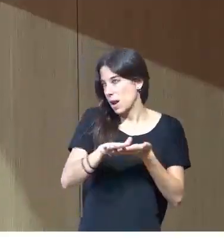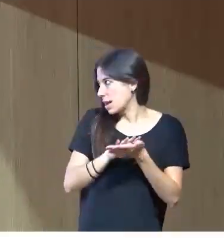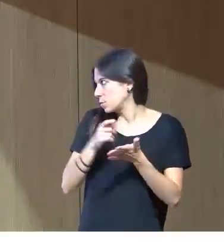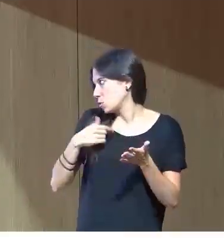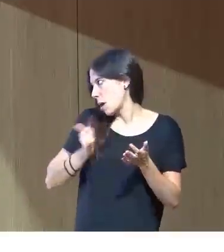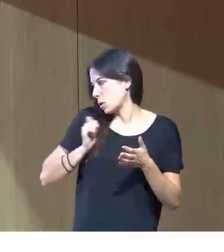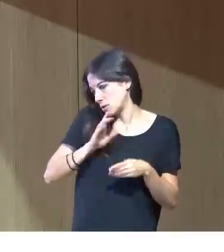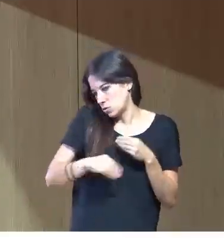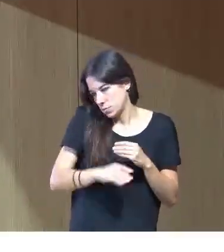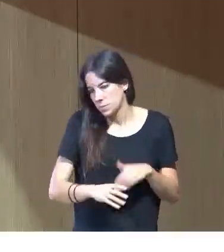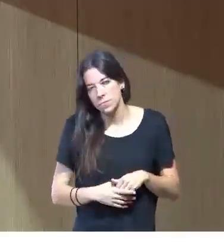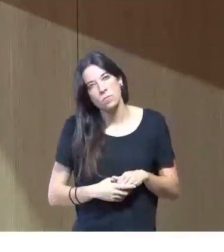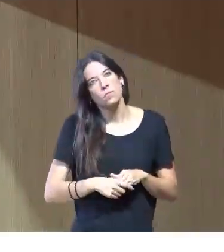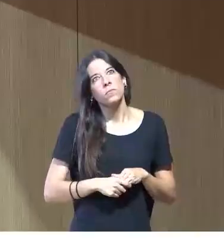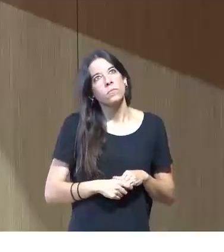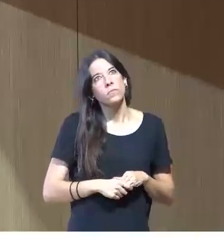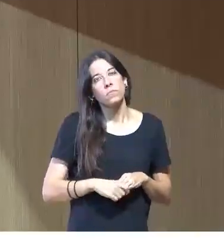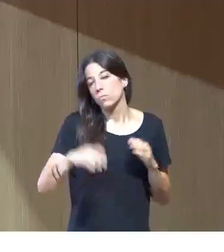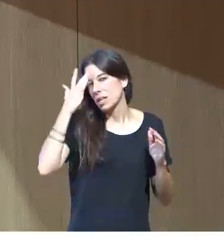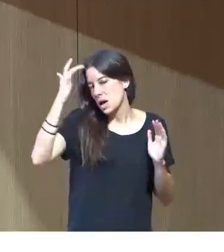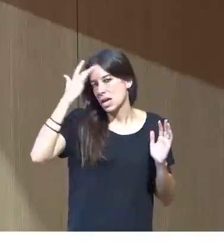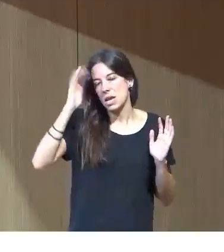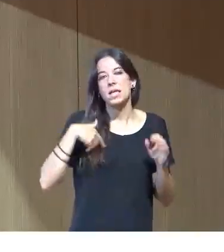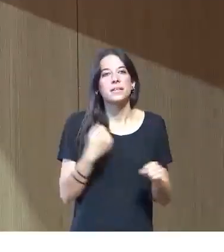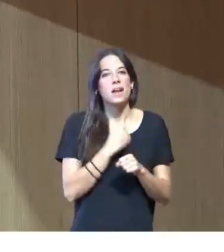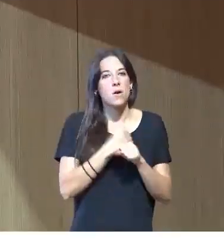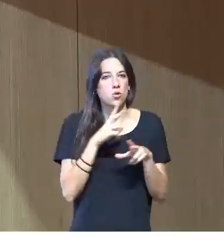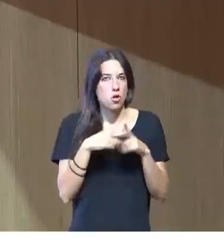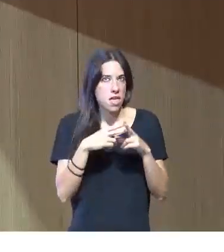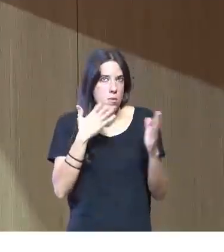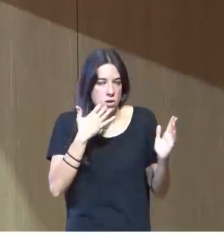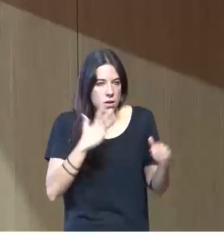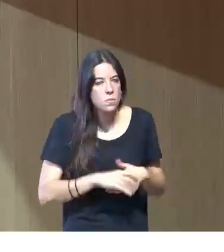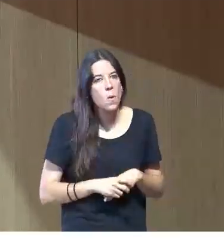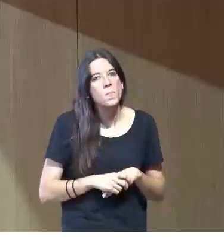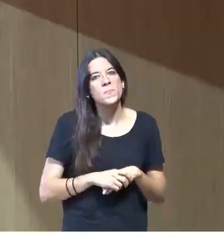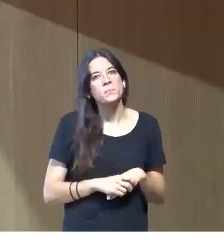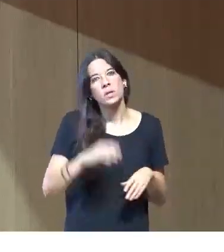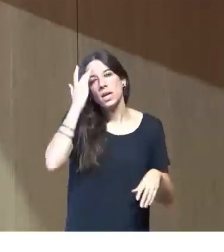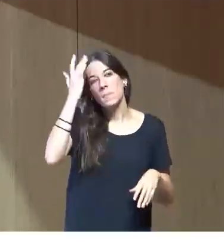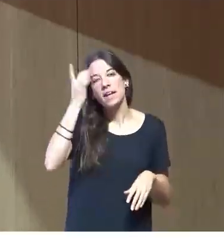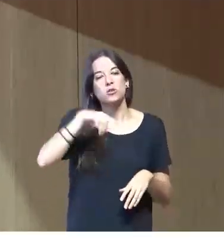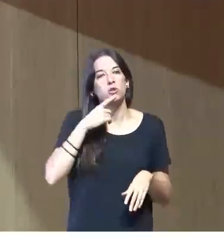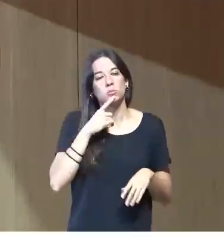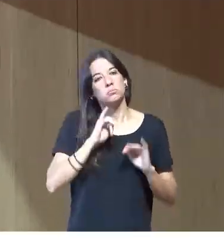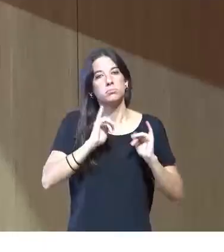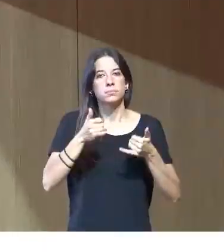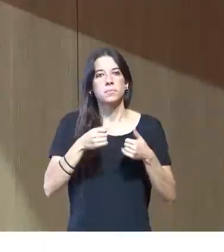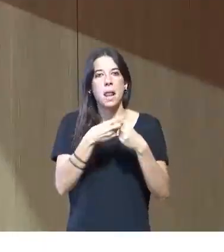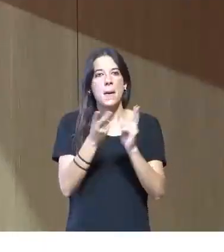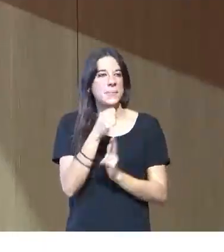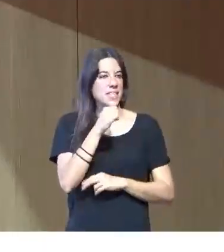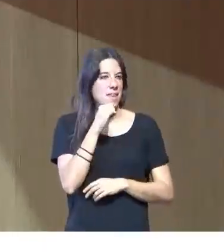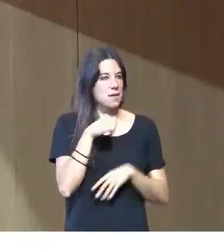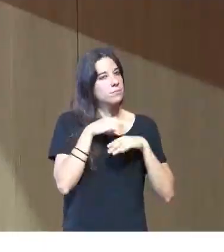incorporo y tiene imaginémonos desde el trabajo social no imaginémonos que estemos en una piscina y que los